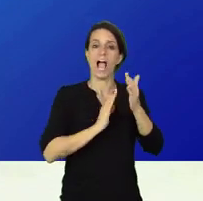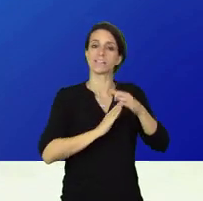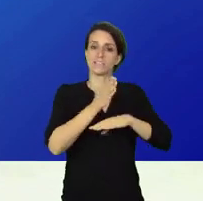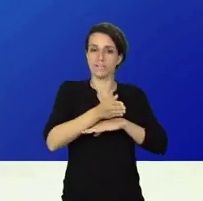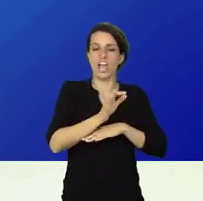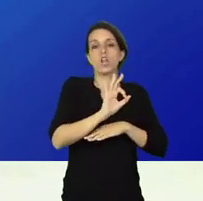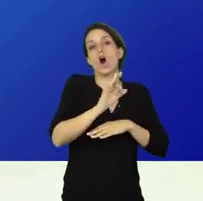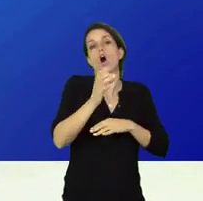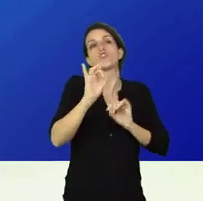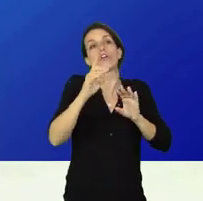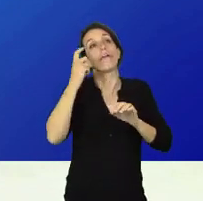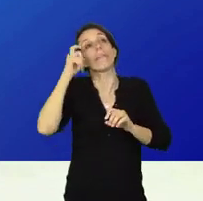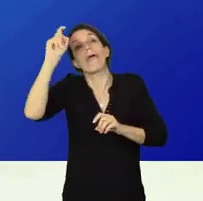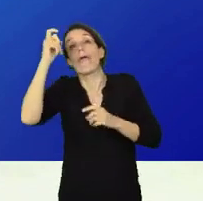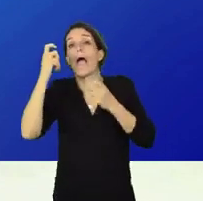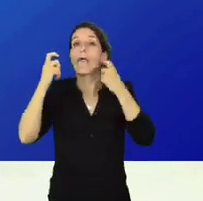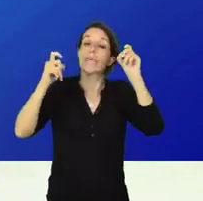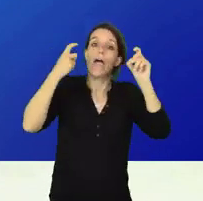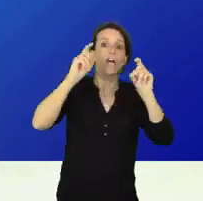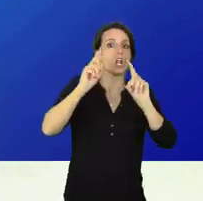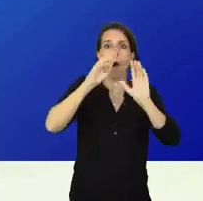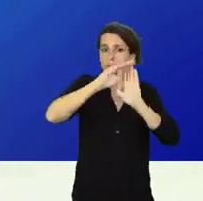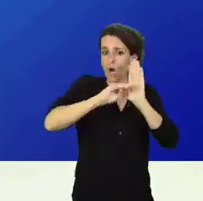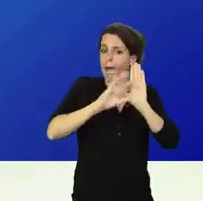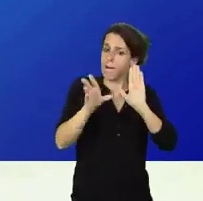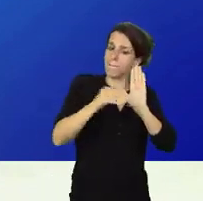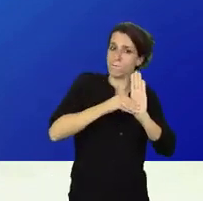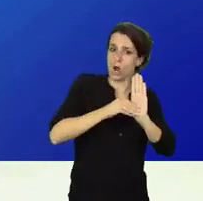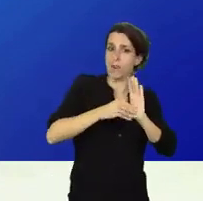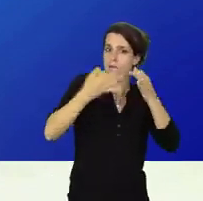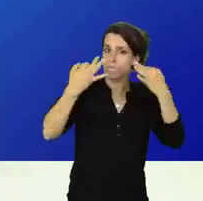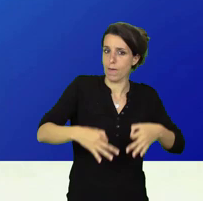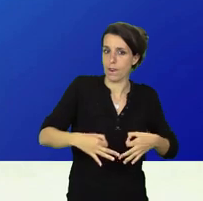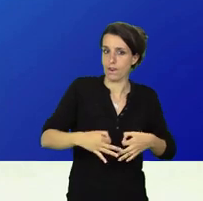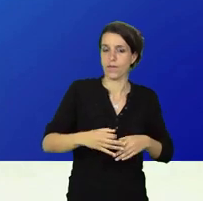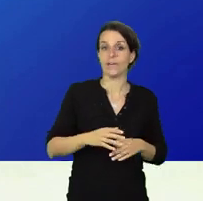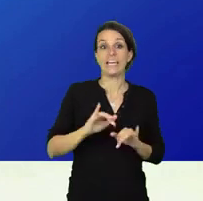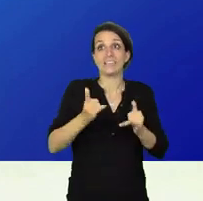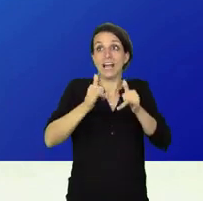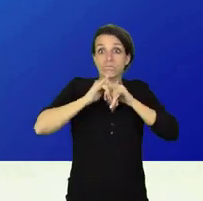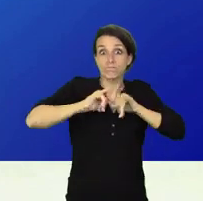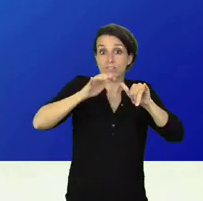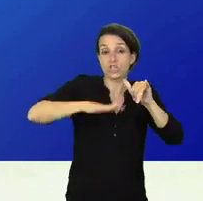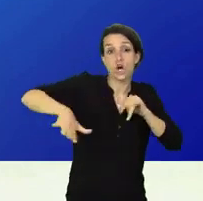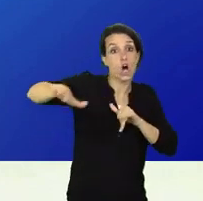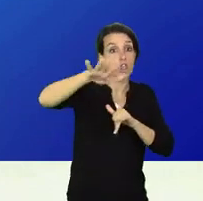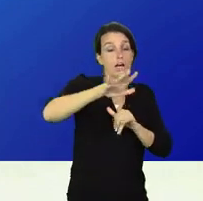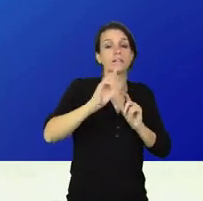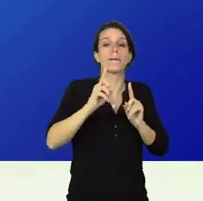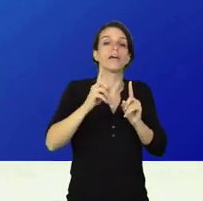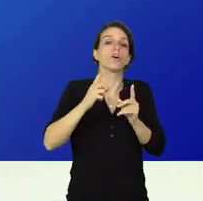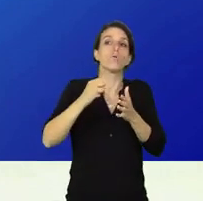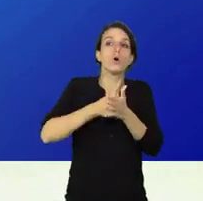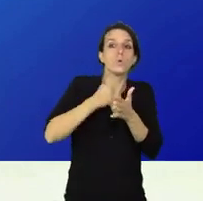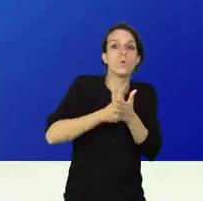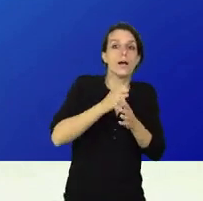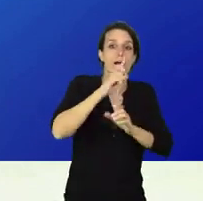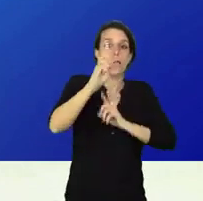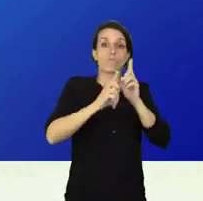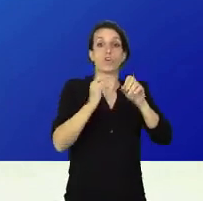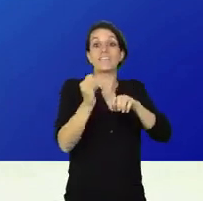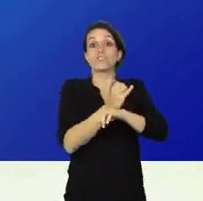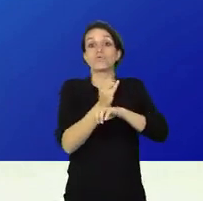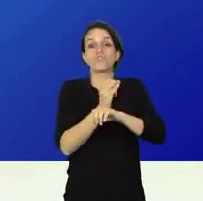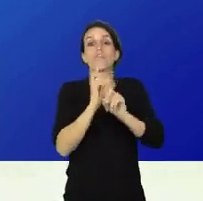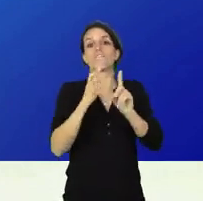aisladas, sino que tengan una mirada común de transversalizar y una intención también de esa institución,